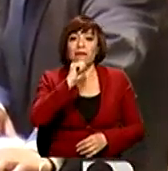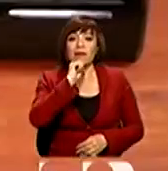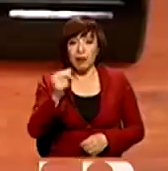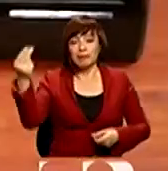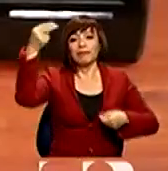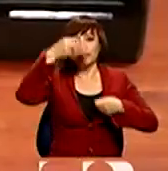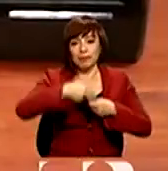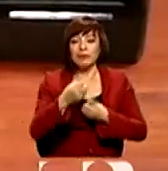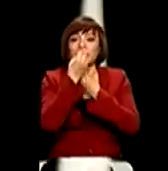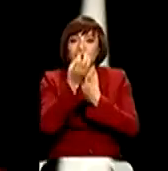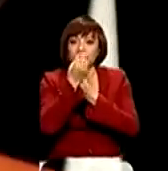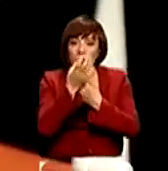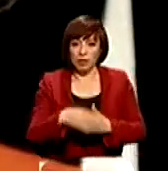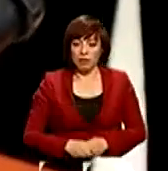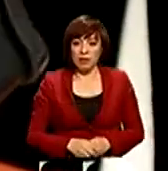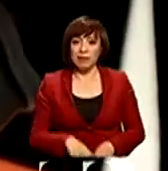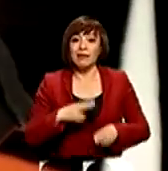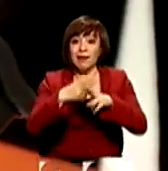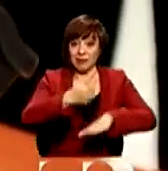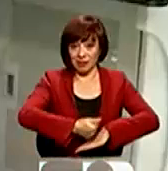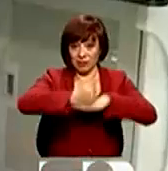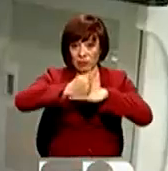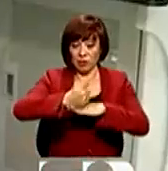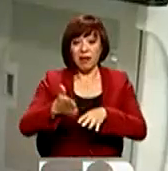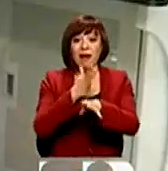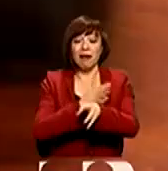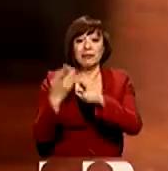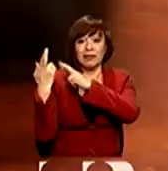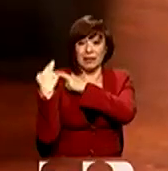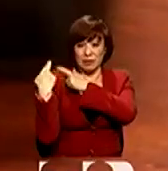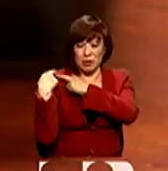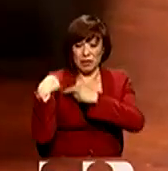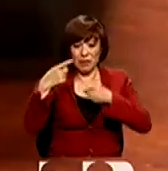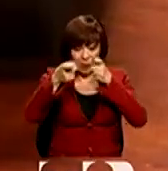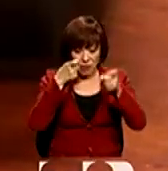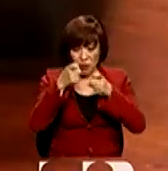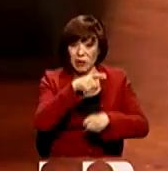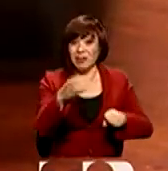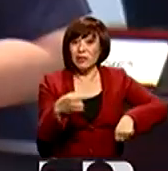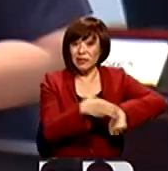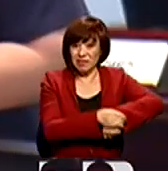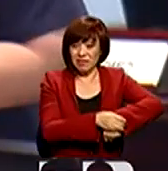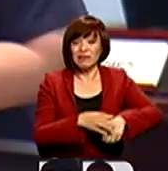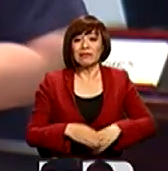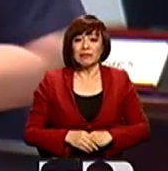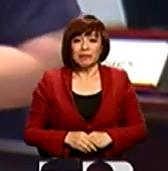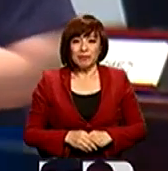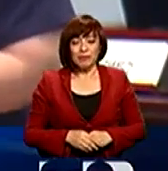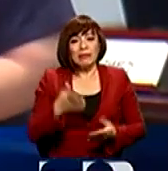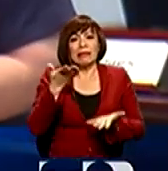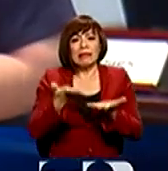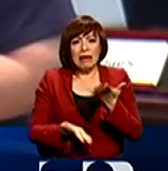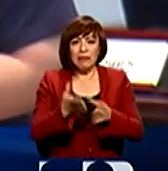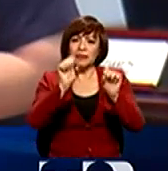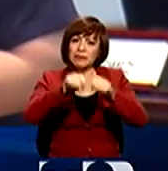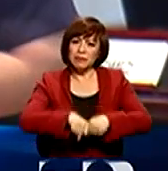funcionarios y exfuncionarios del Ministerio de Justicia que estaban encargados del sistema y control de los dispositivos electrónicos. Probablemente nos podrán dar